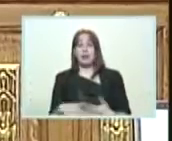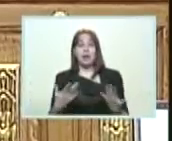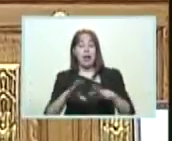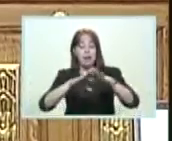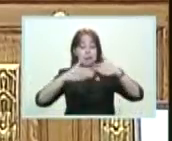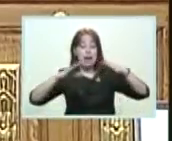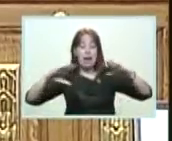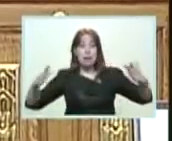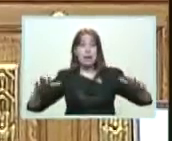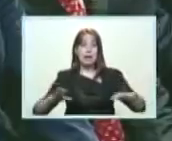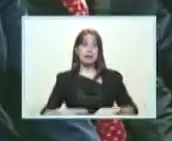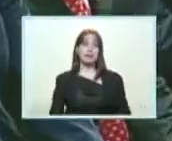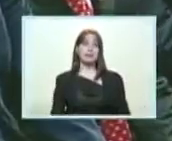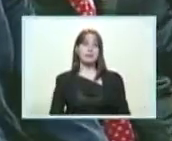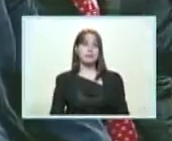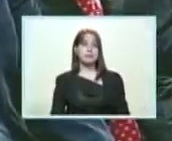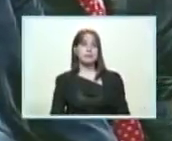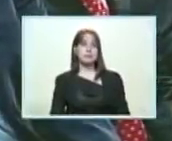mar.